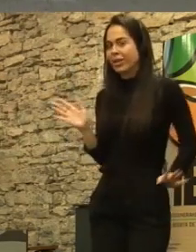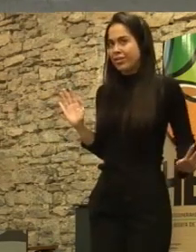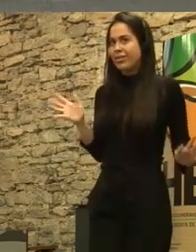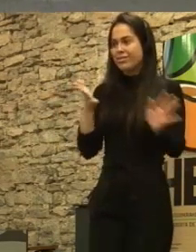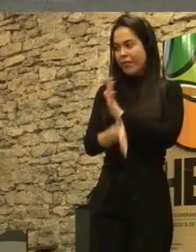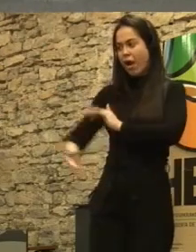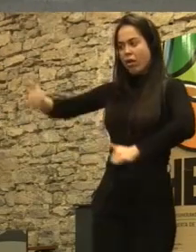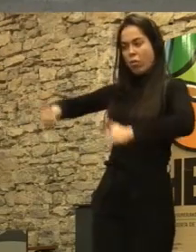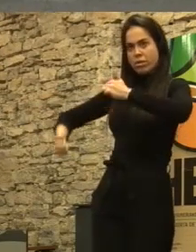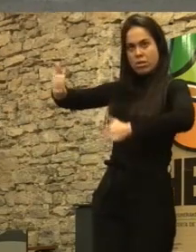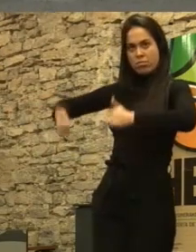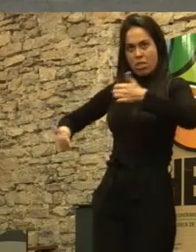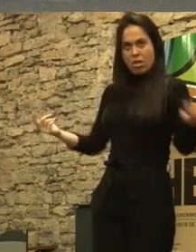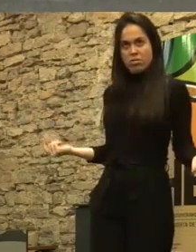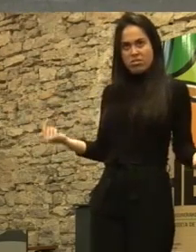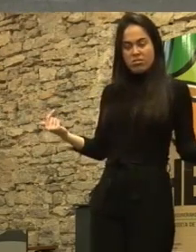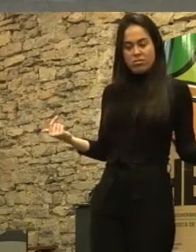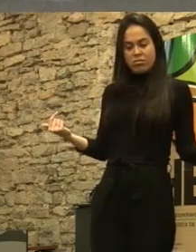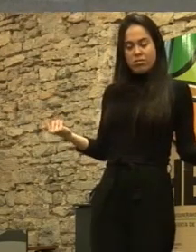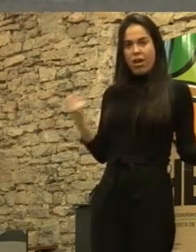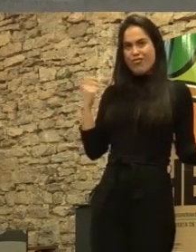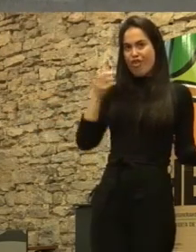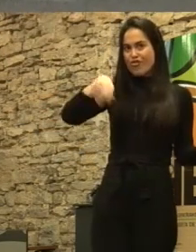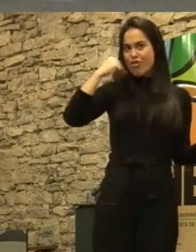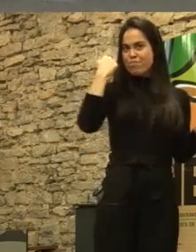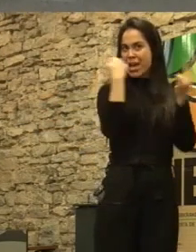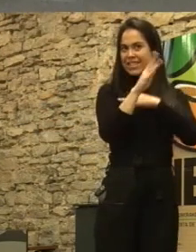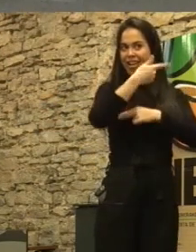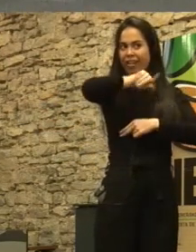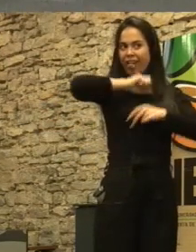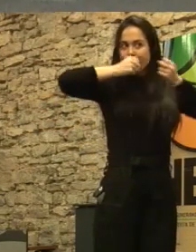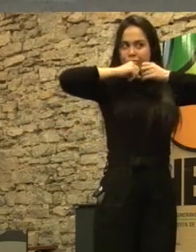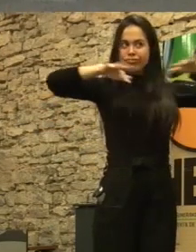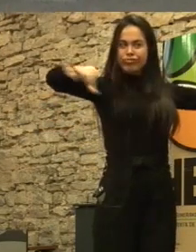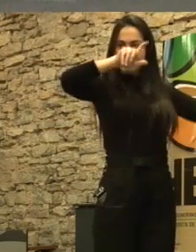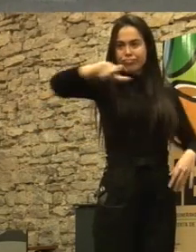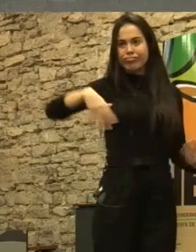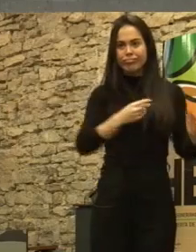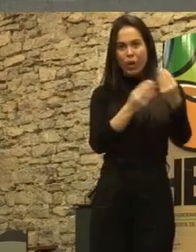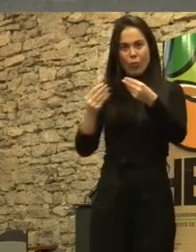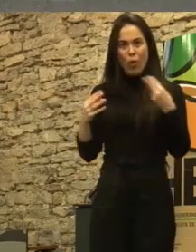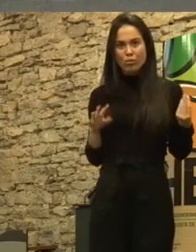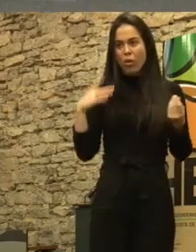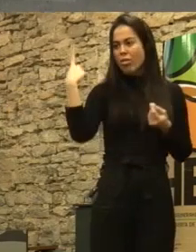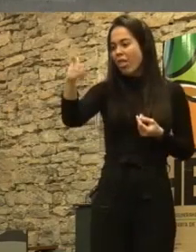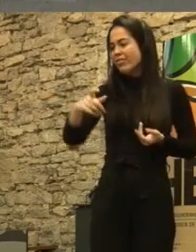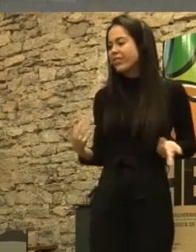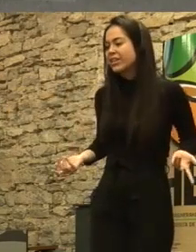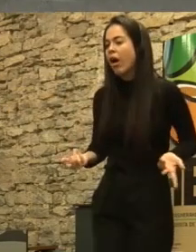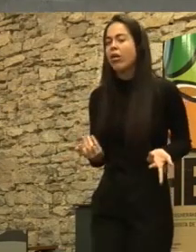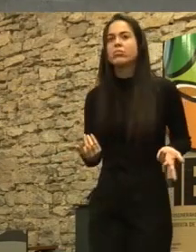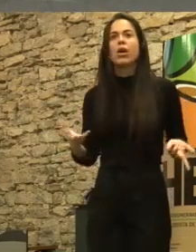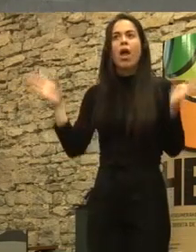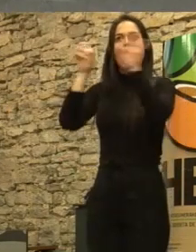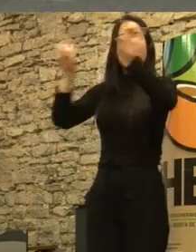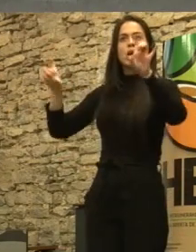competir, esta posibilidad que tenemos de llevar nuestro mensaje, de decírselo a mucha gente, de verdad, de no tener que depender de una licencia de espacio aeroeléctrico, de no tener que depender de estructuras